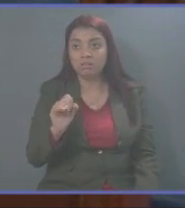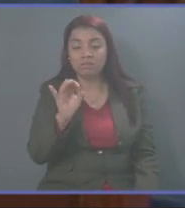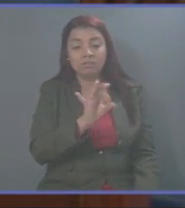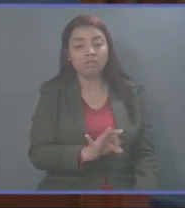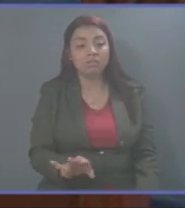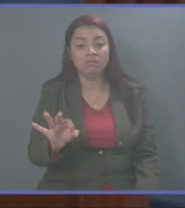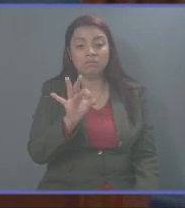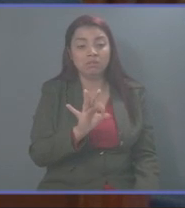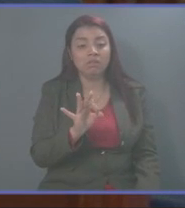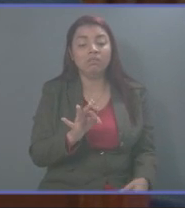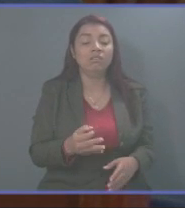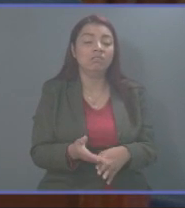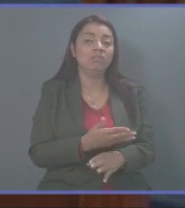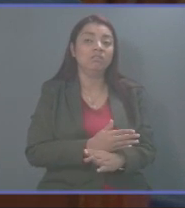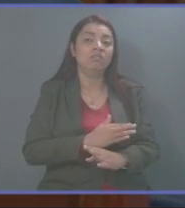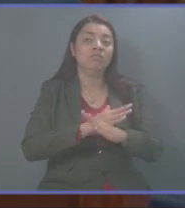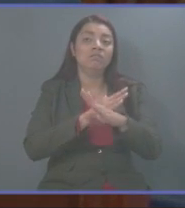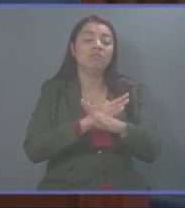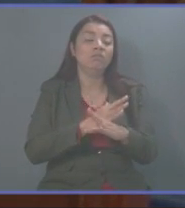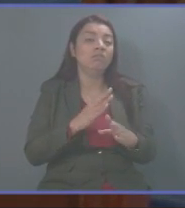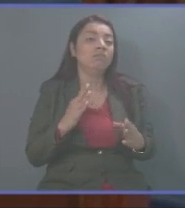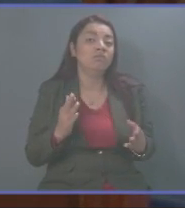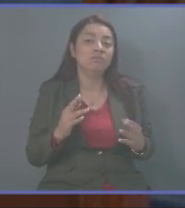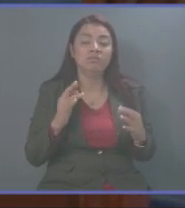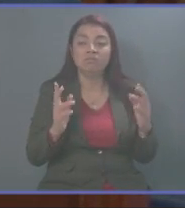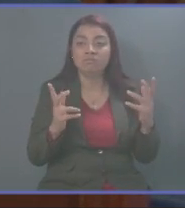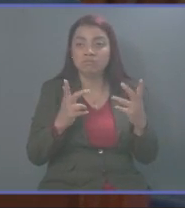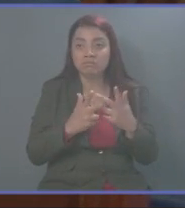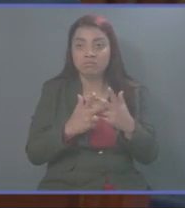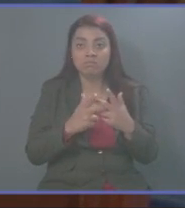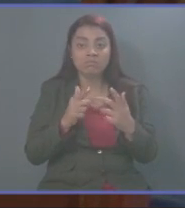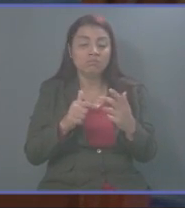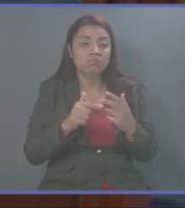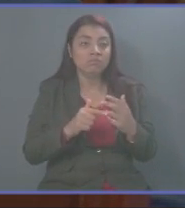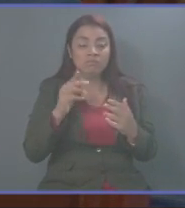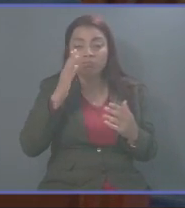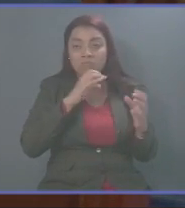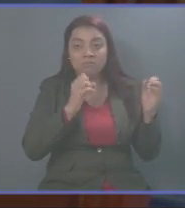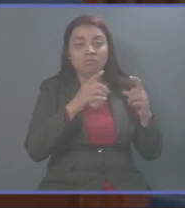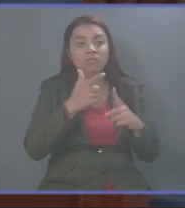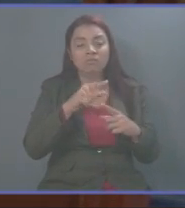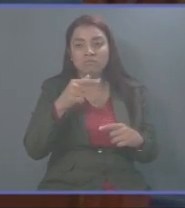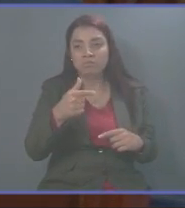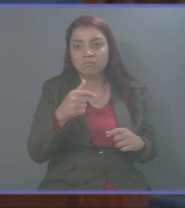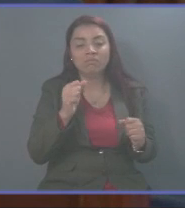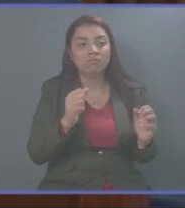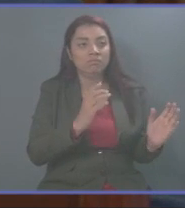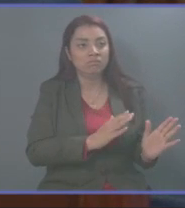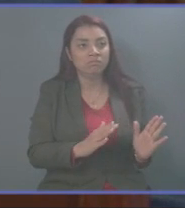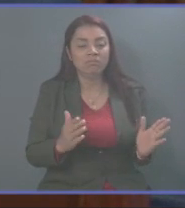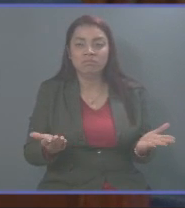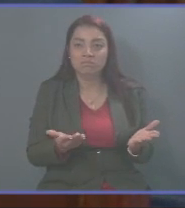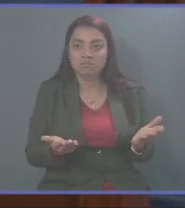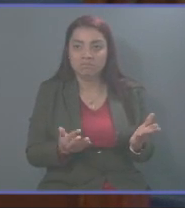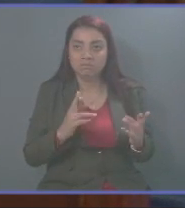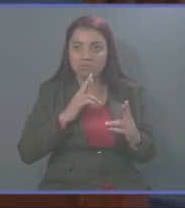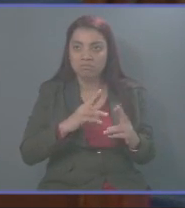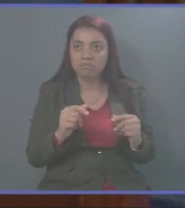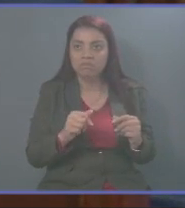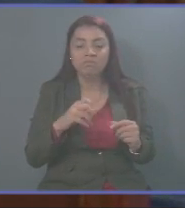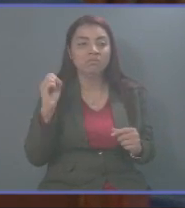mejora preventivas como correctivas relacionadas al manejo de los residuos. Literal G, preparación y respuesta